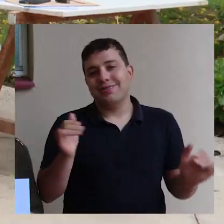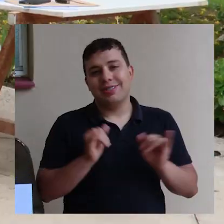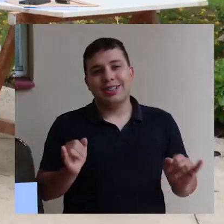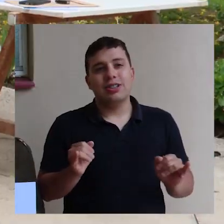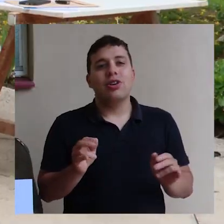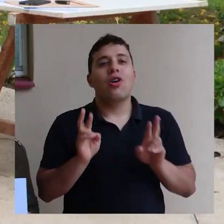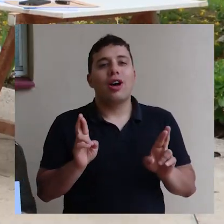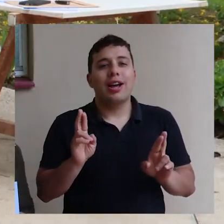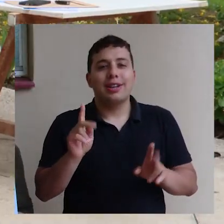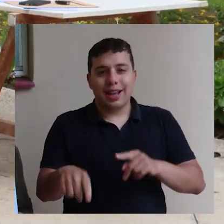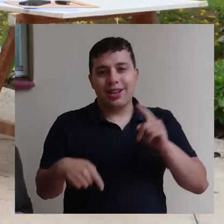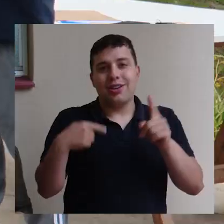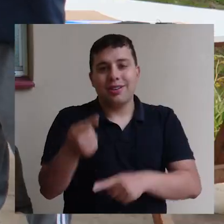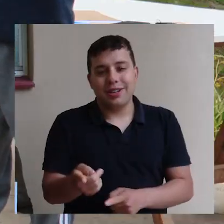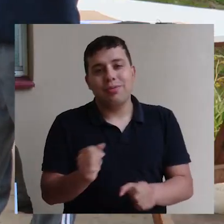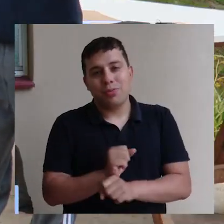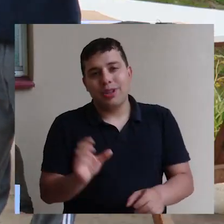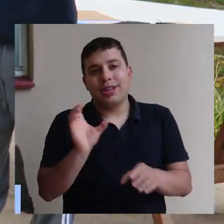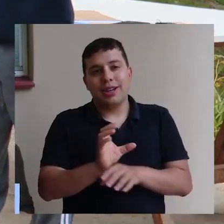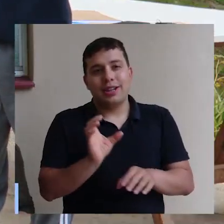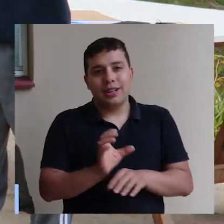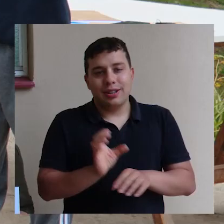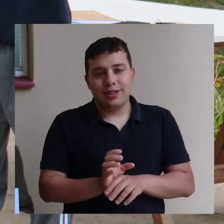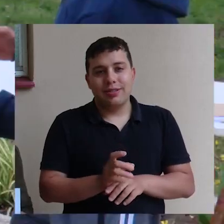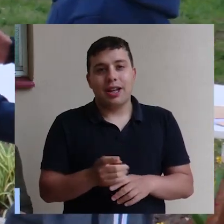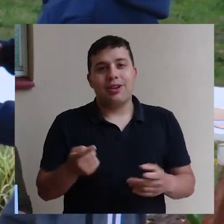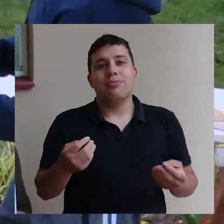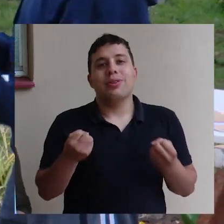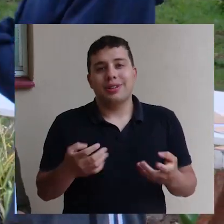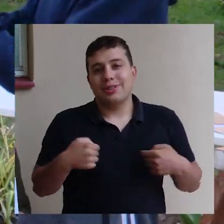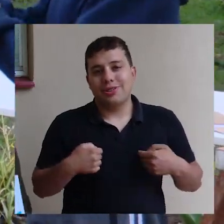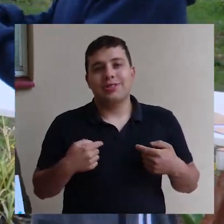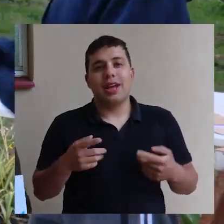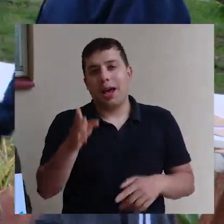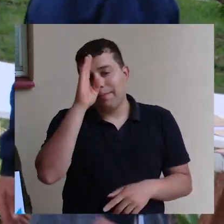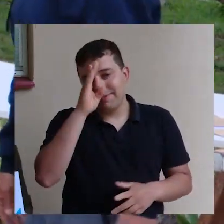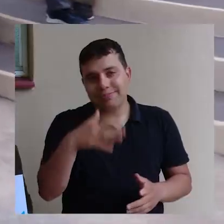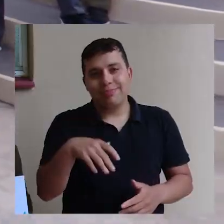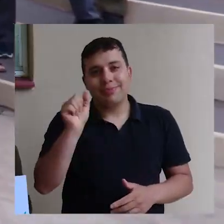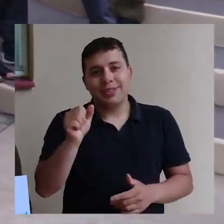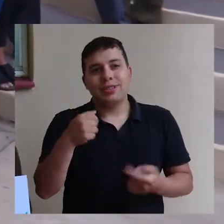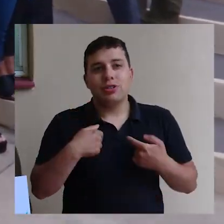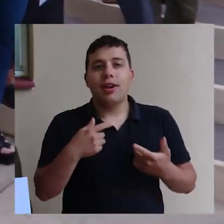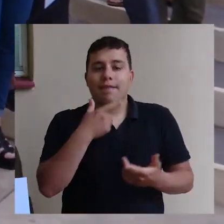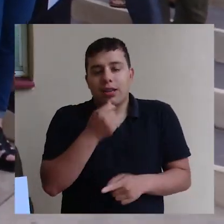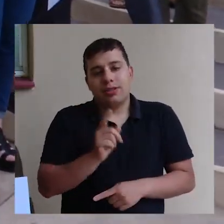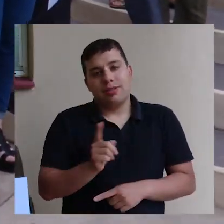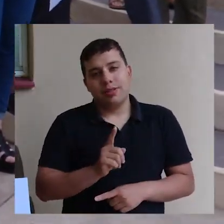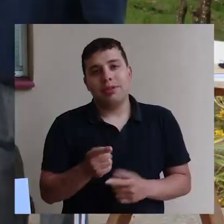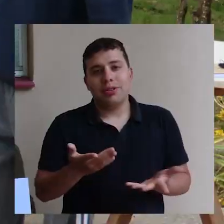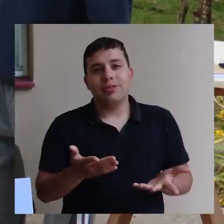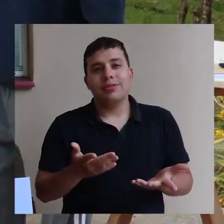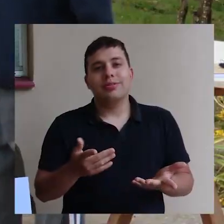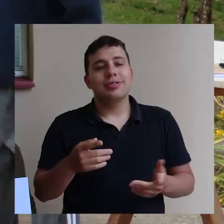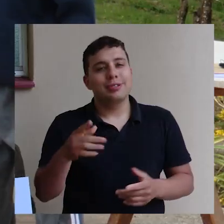y que el año que viene vuelvan las clases, para volver a estar mejor, para poder aprender más, porque no digo que sea tan fácil, hay